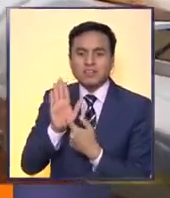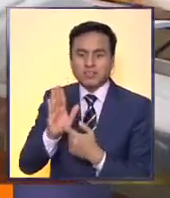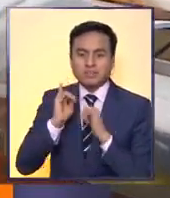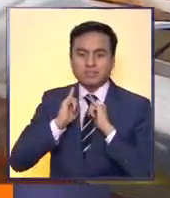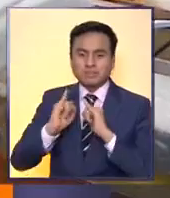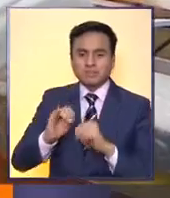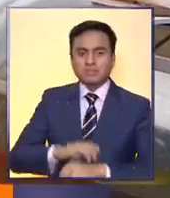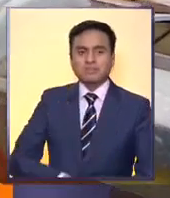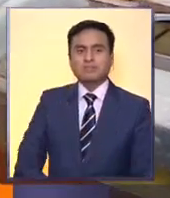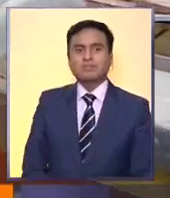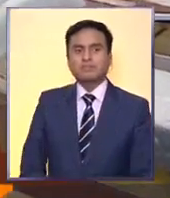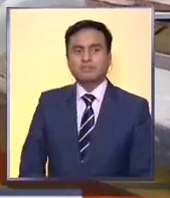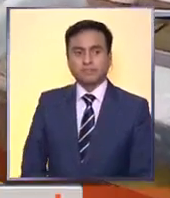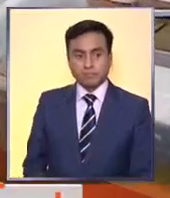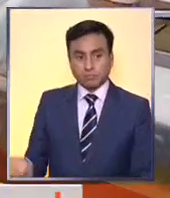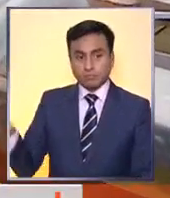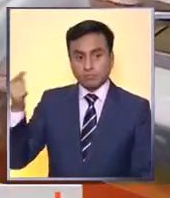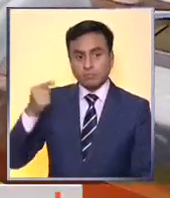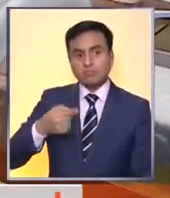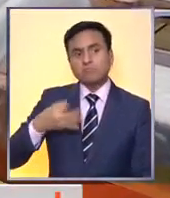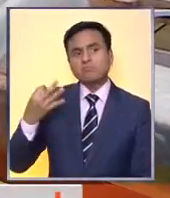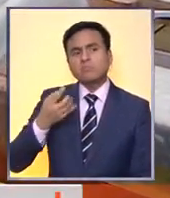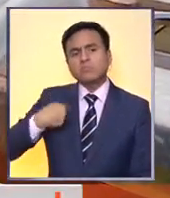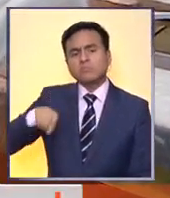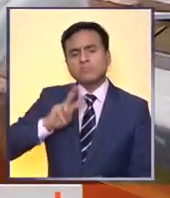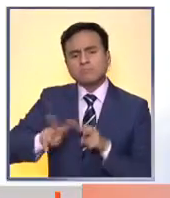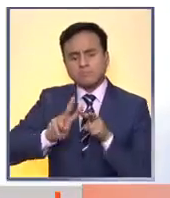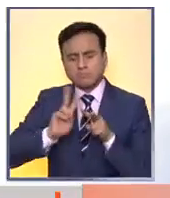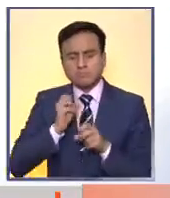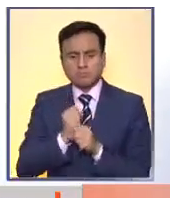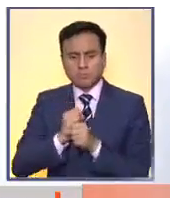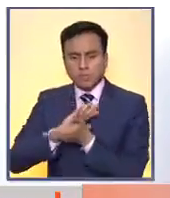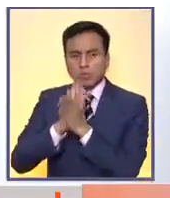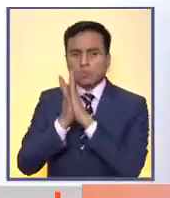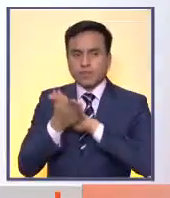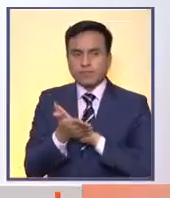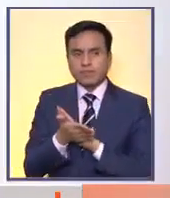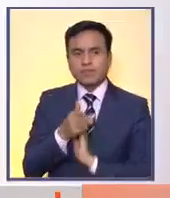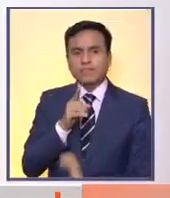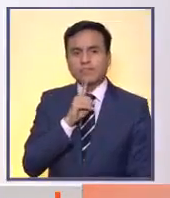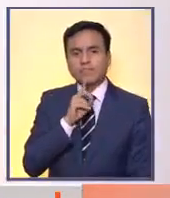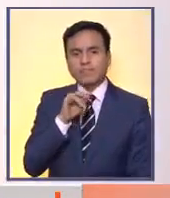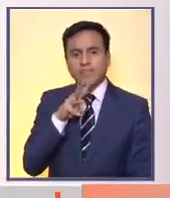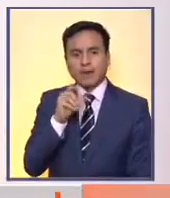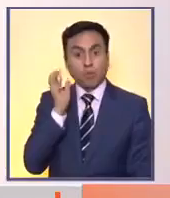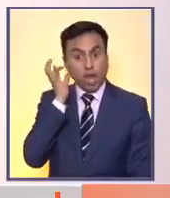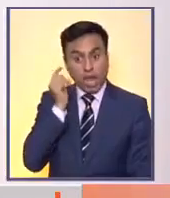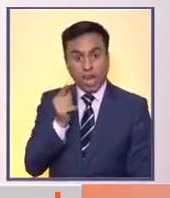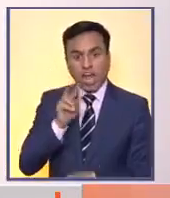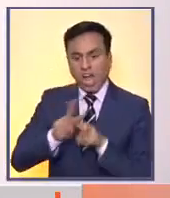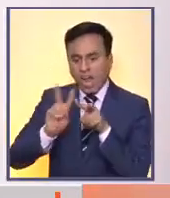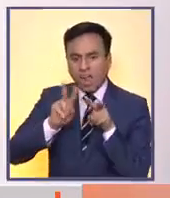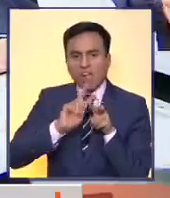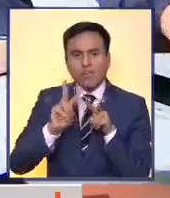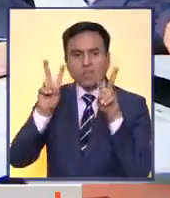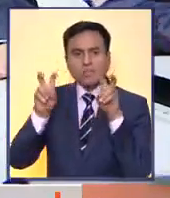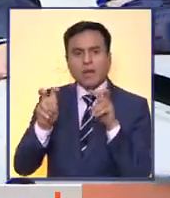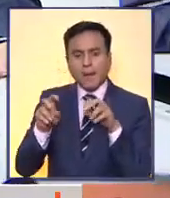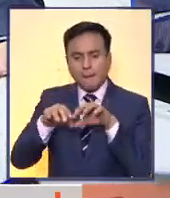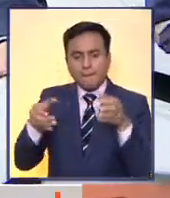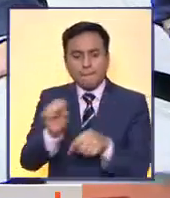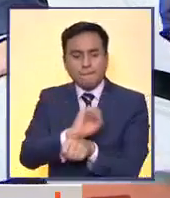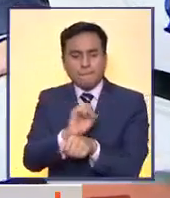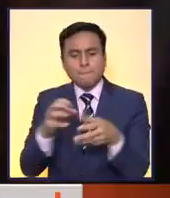Llegan en bruto y nosotros lo trabajamos por completo. Trinidad está en medio de los arreglos de un parachoque.